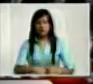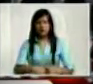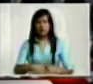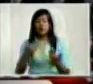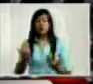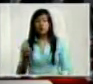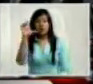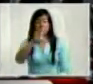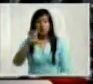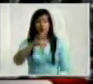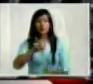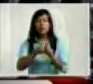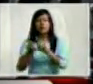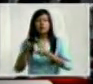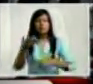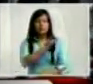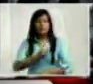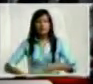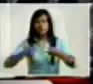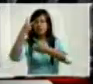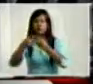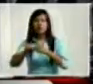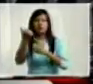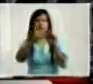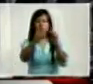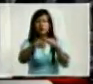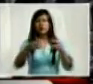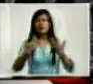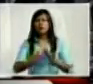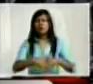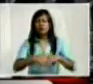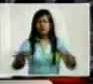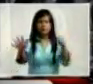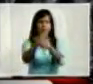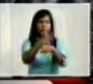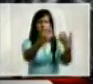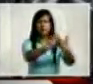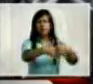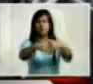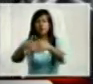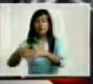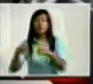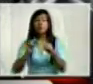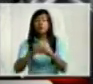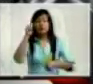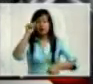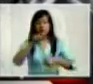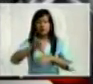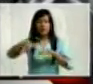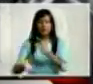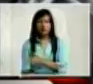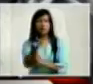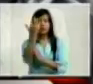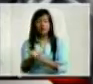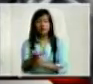lunes el jefe de Estado visitó la ciudad de Tabriz, donde funciona un parque industrial. Posteriormente se dirigió a una fábrica de tractores donde se construyen las piezas de